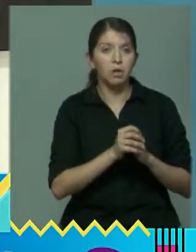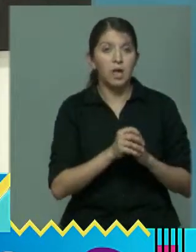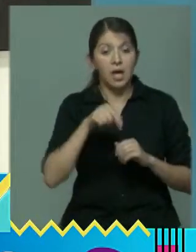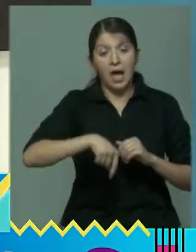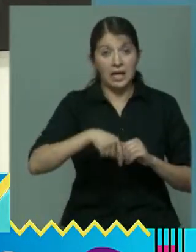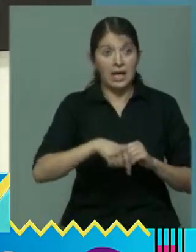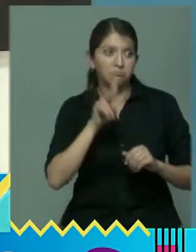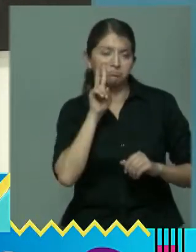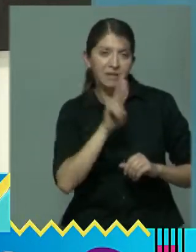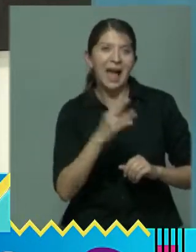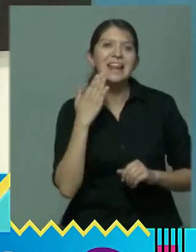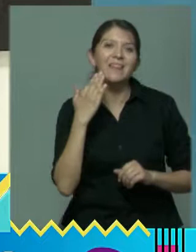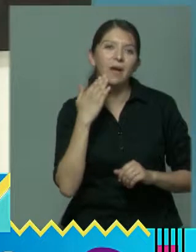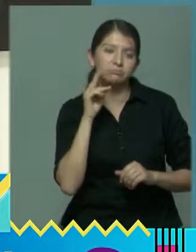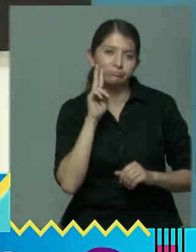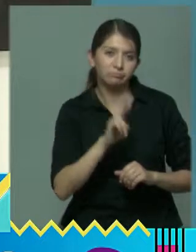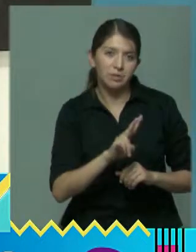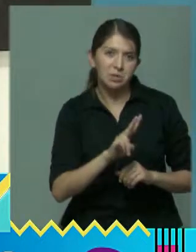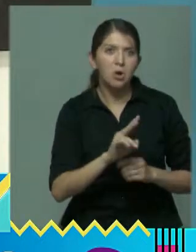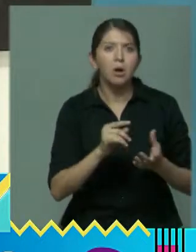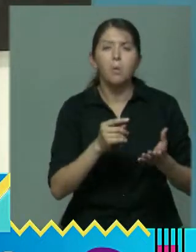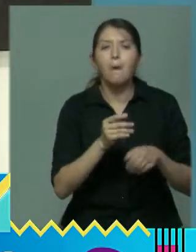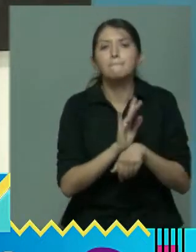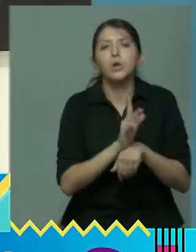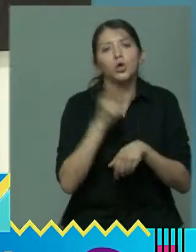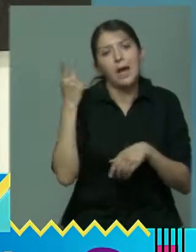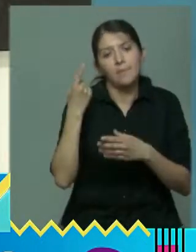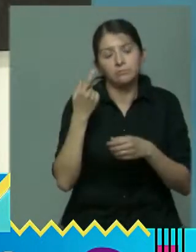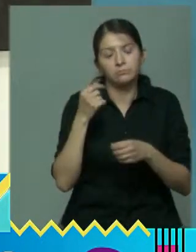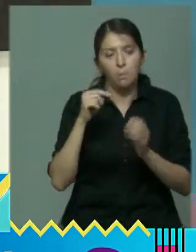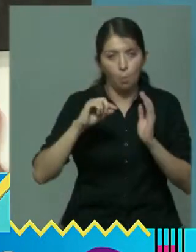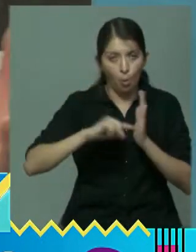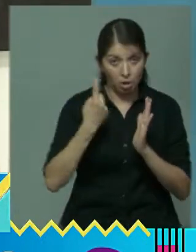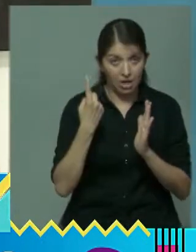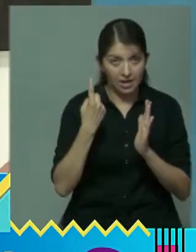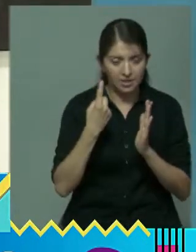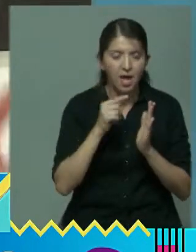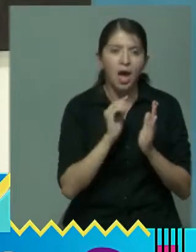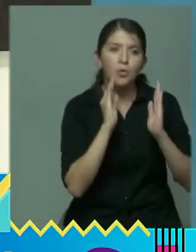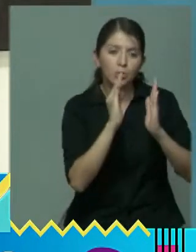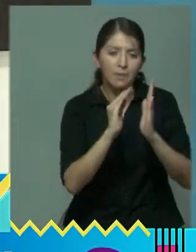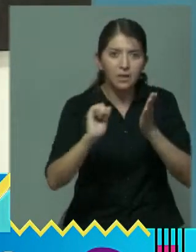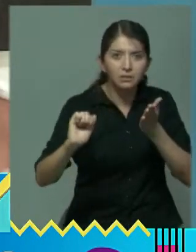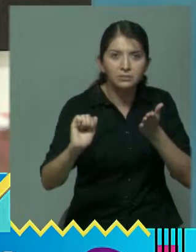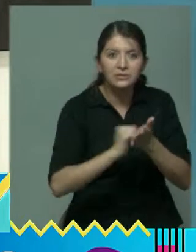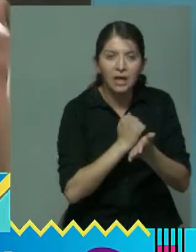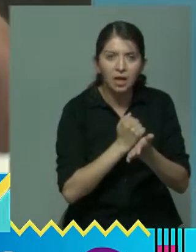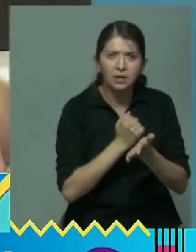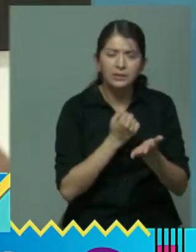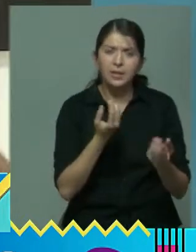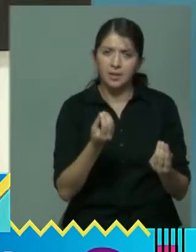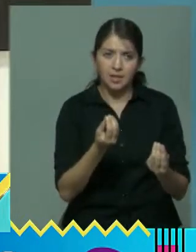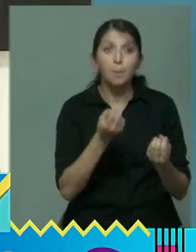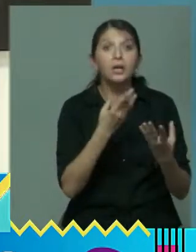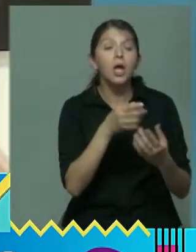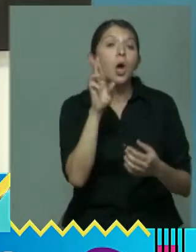provincia, una serie de Buenos Aires, ¿sí? Y después estamos mostrando la vendimia para todos. Y ahí va un poco a lo que